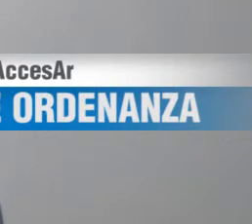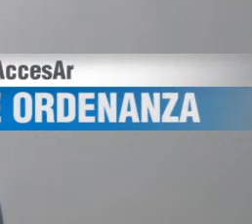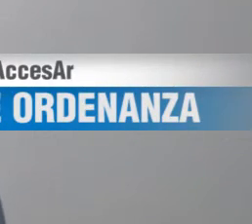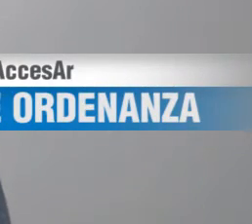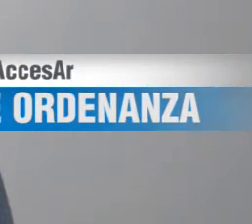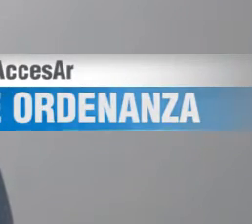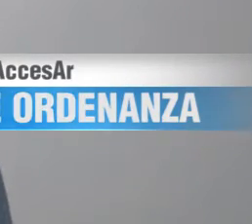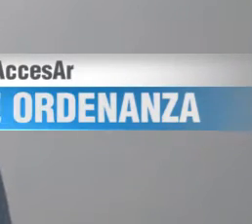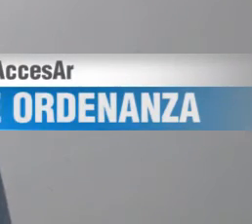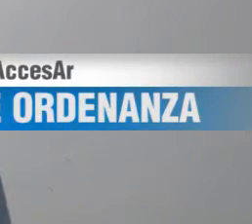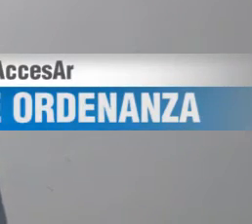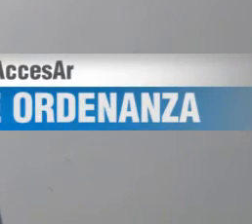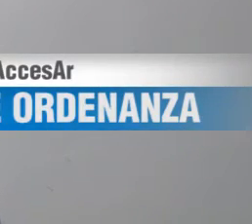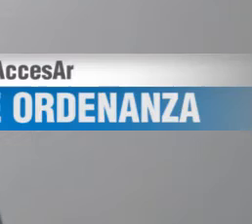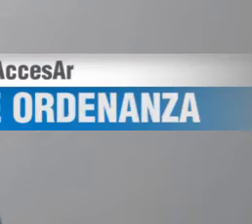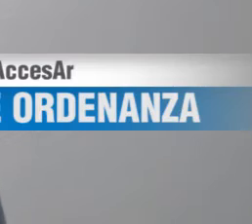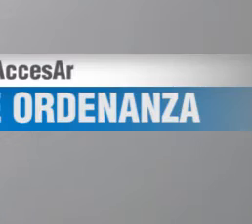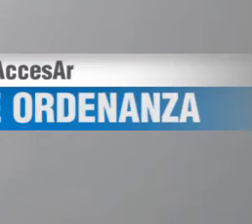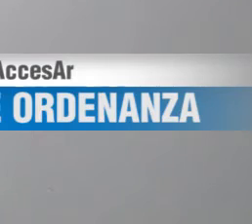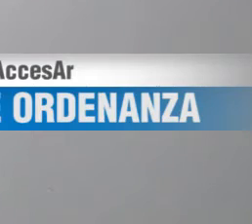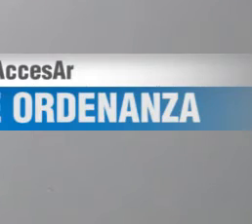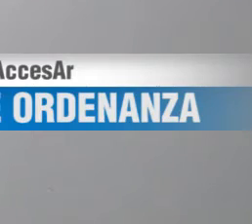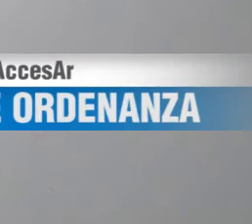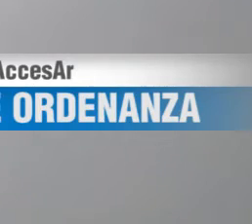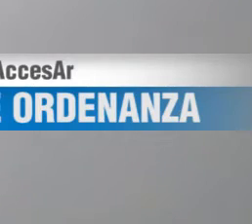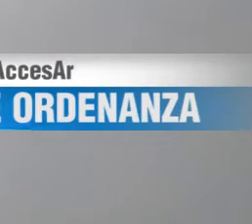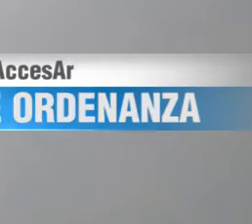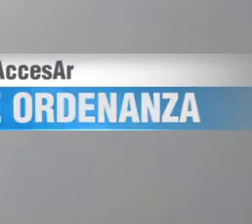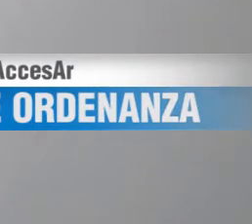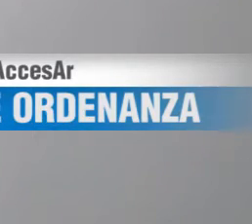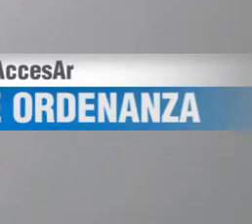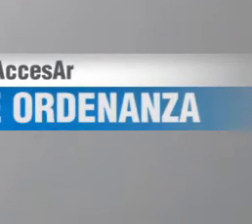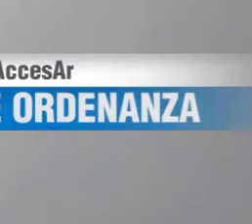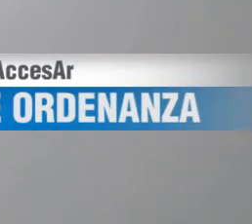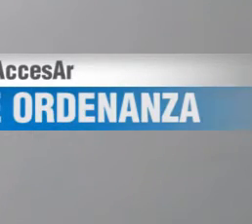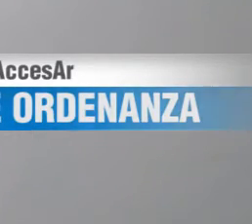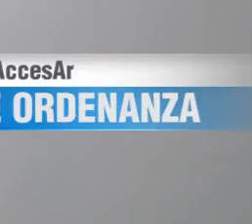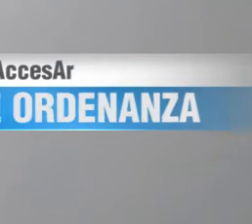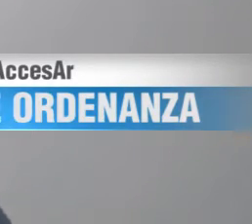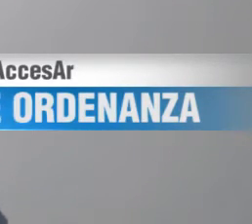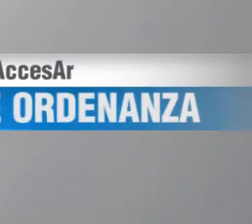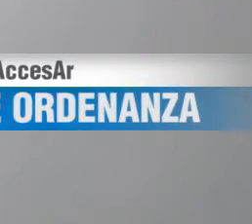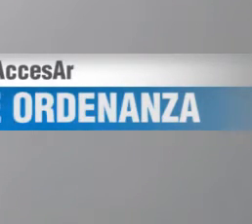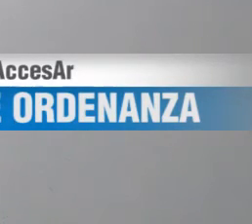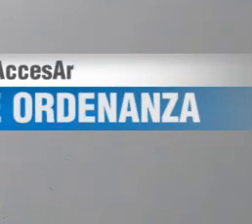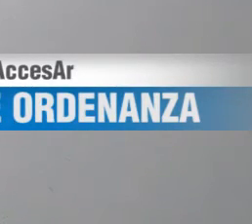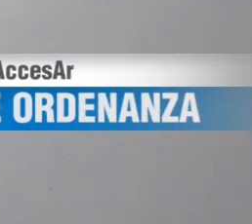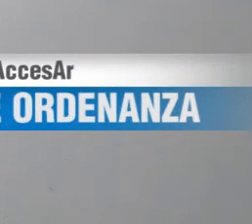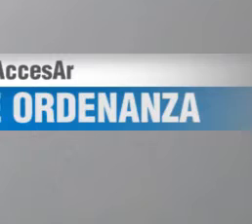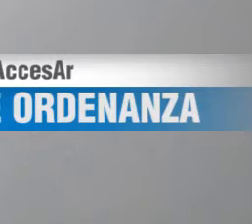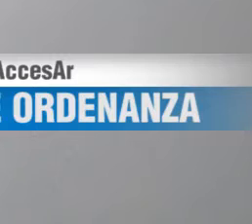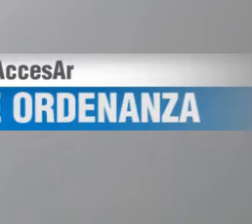urbana en ese sentido. Creemos que es importante que la Municipalidad de Santa Rosa, que tiene un consejo de discapacidad formado, un área de discapacidad